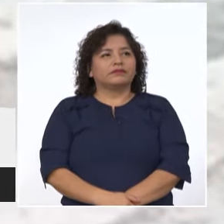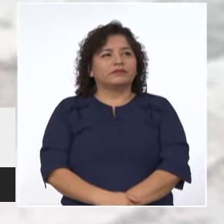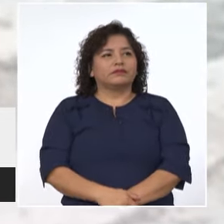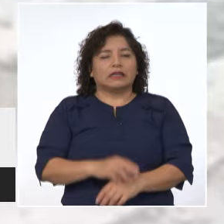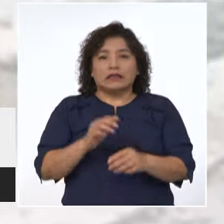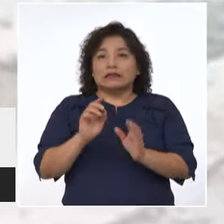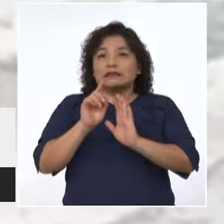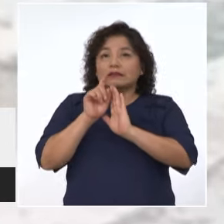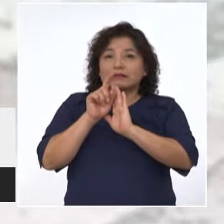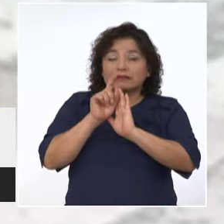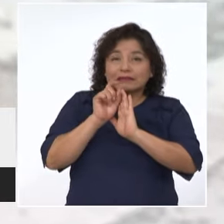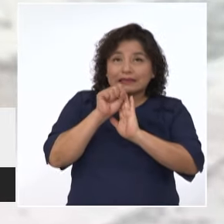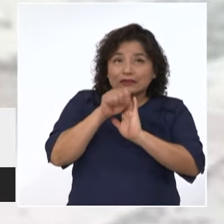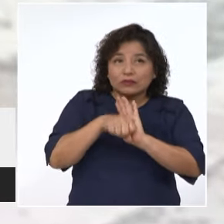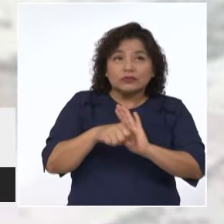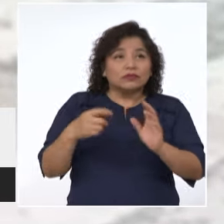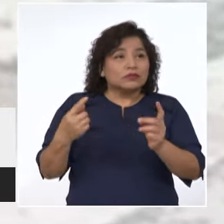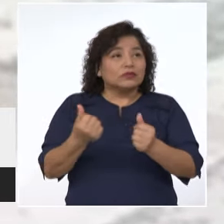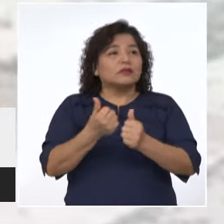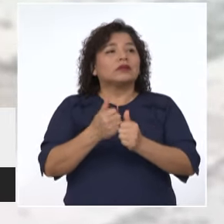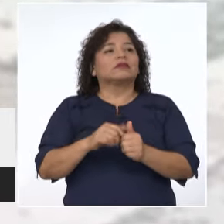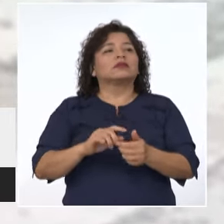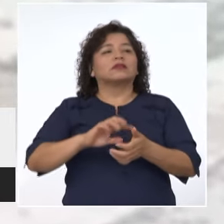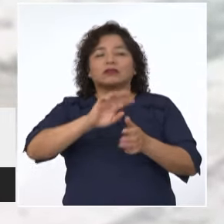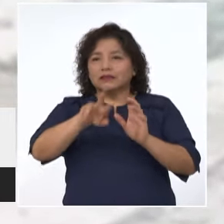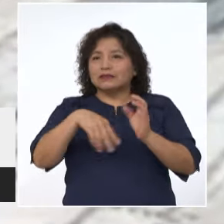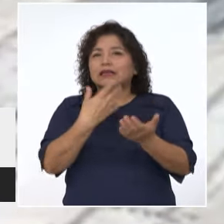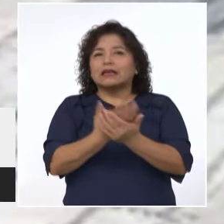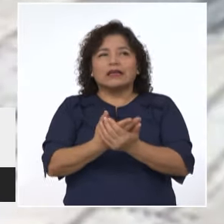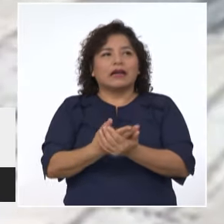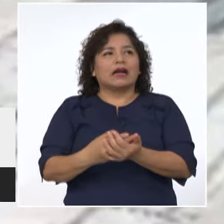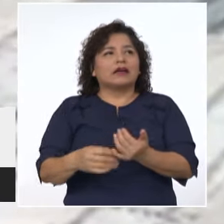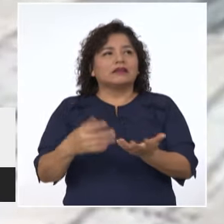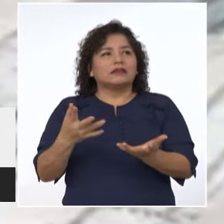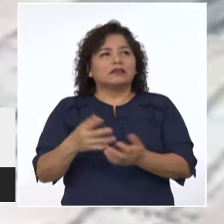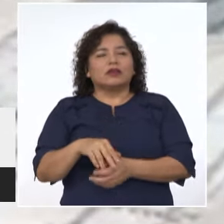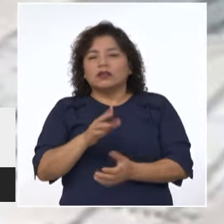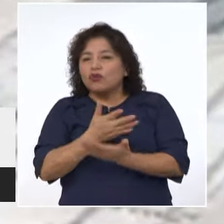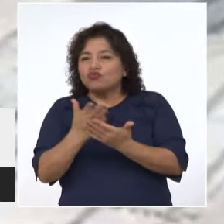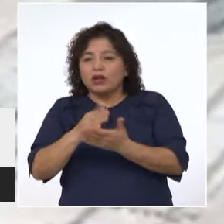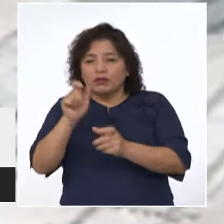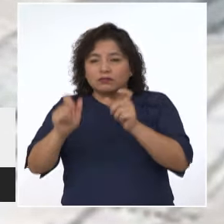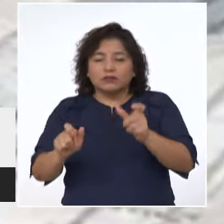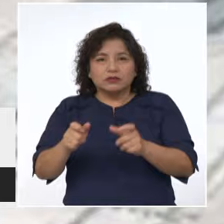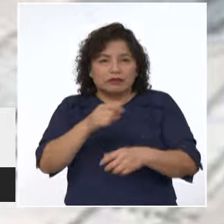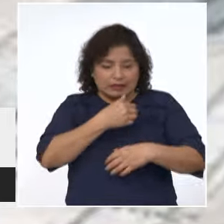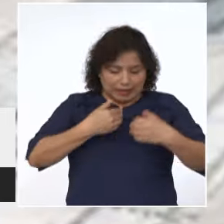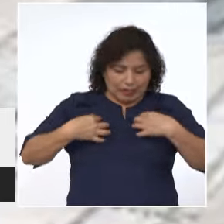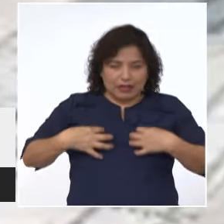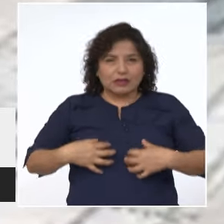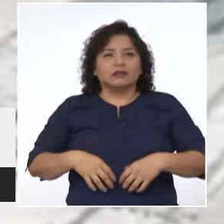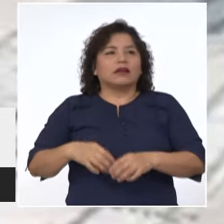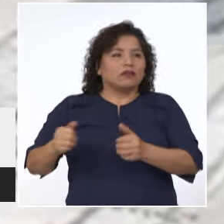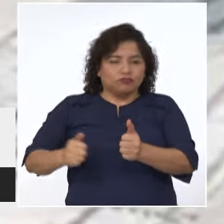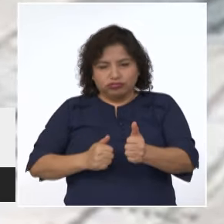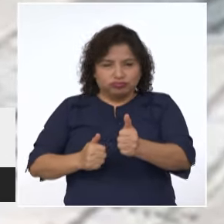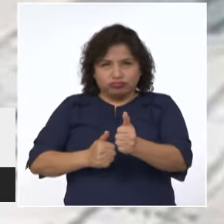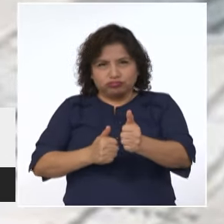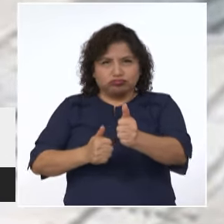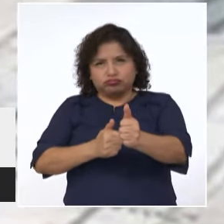Segundos después, llegaron los serenazgos quienes, tras notar que no se reportaron heridos, iniciaron una